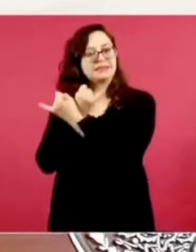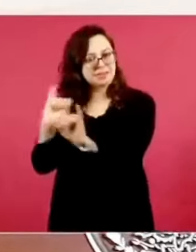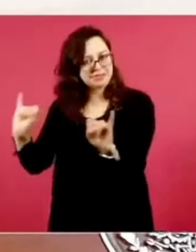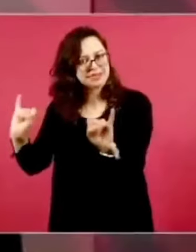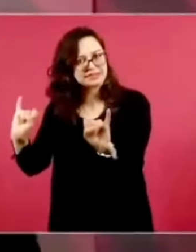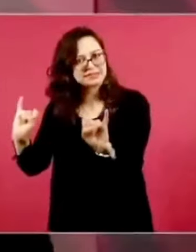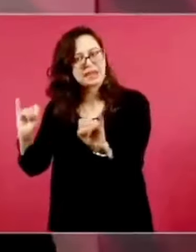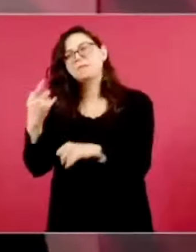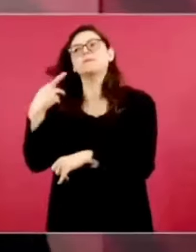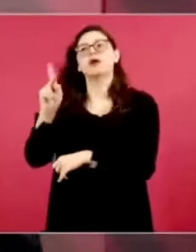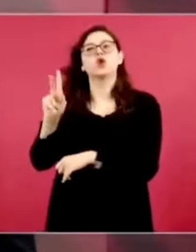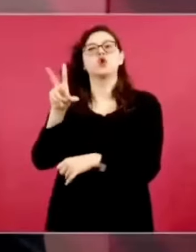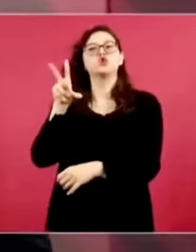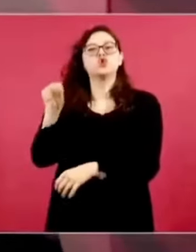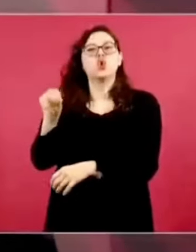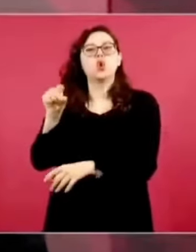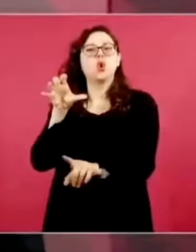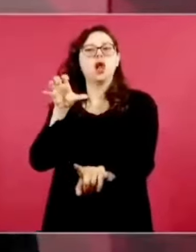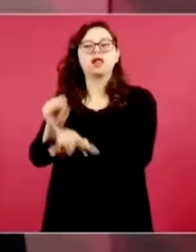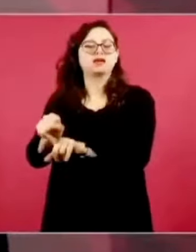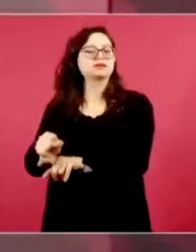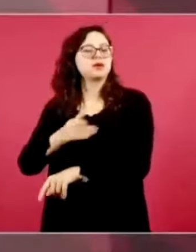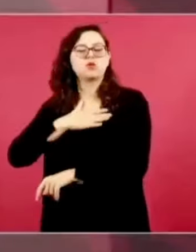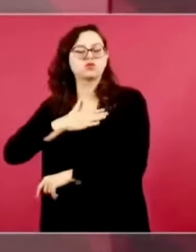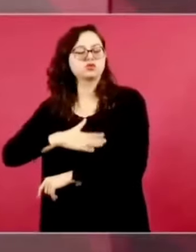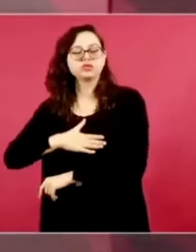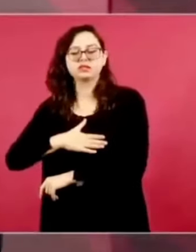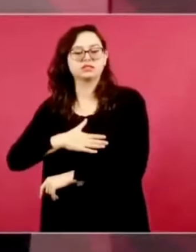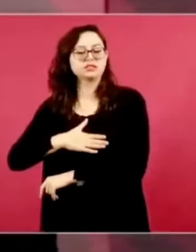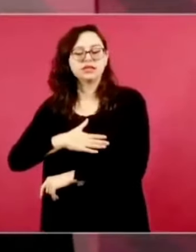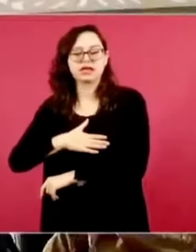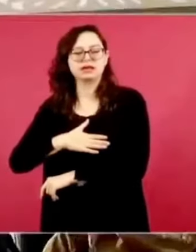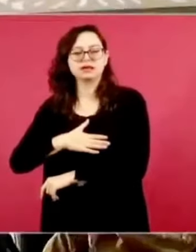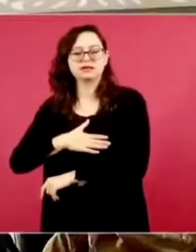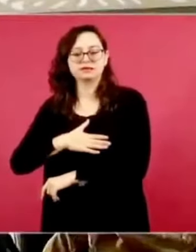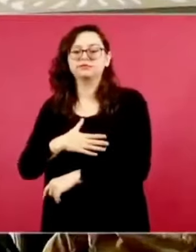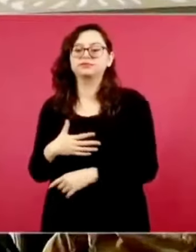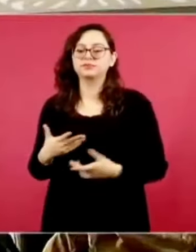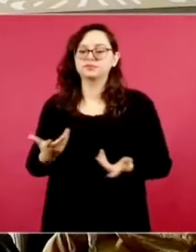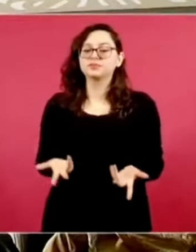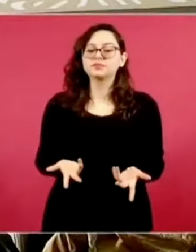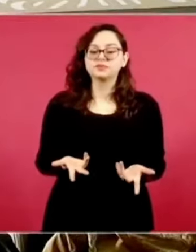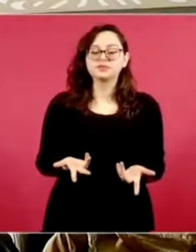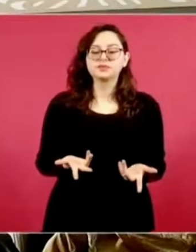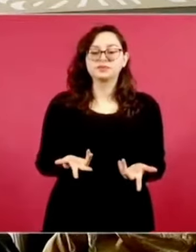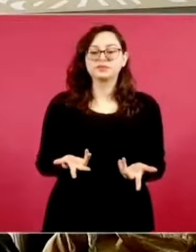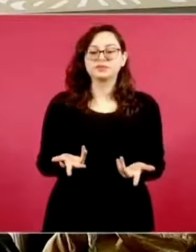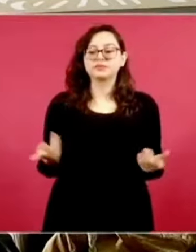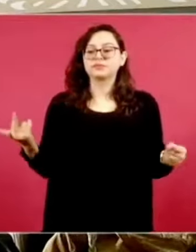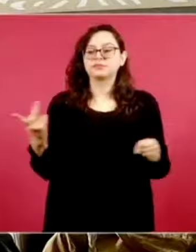las independencias se dan casi al mismo tiempo por la decadencia de España.